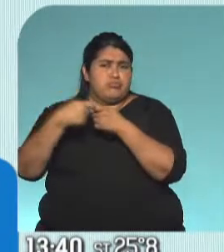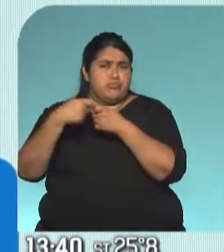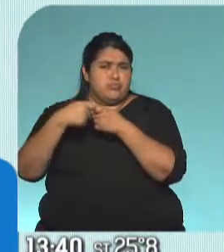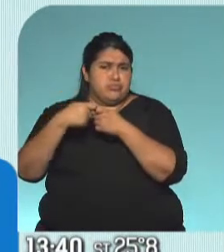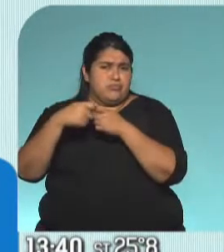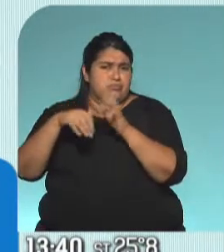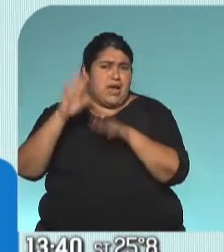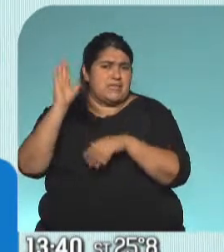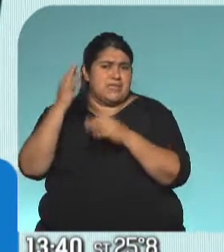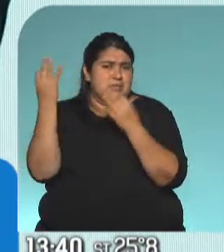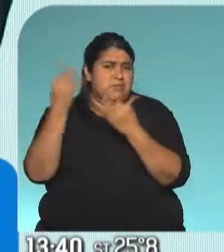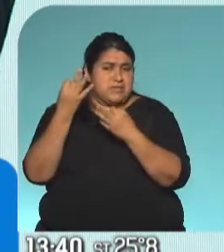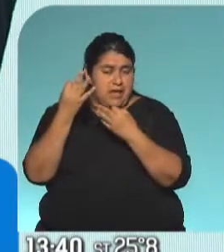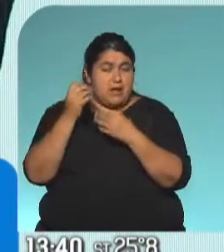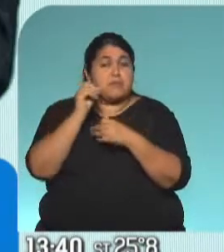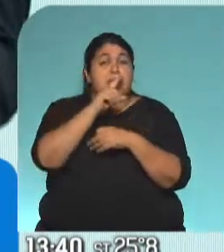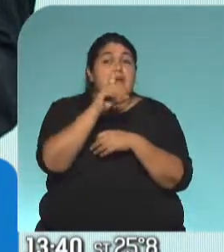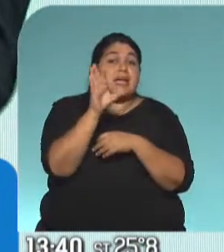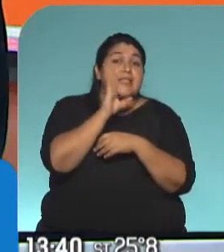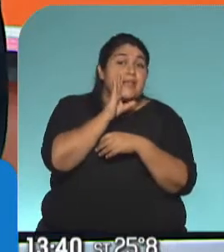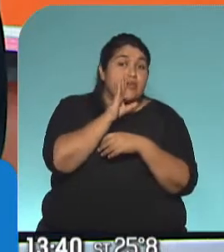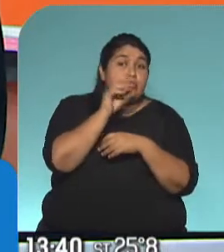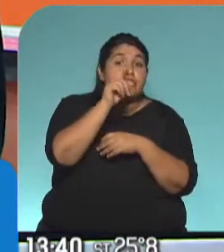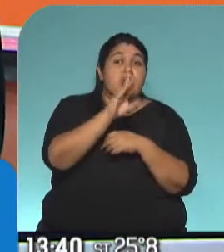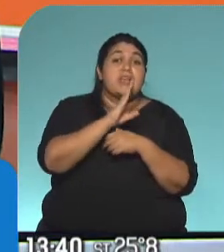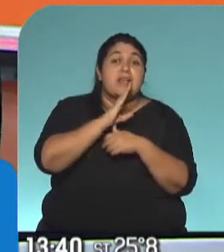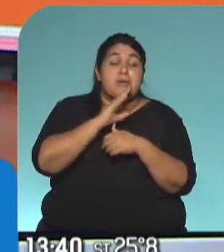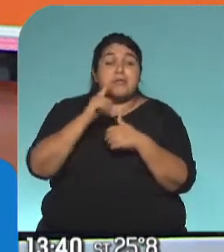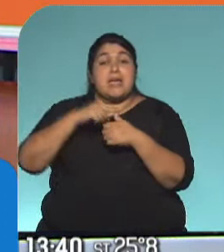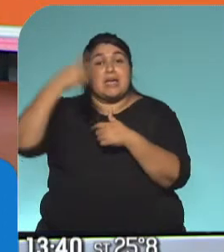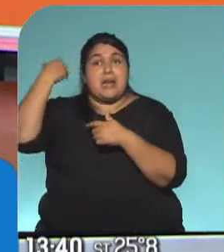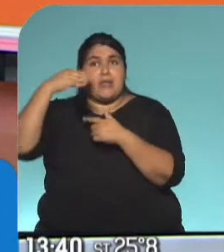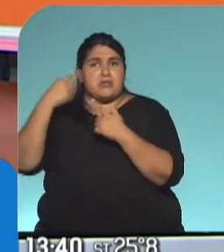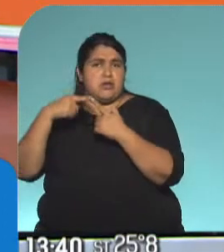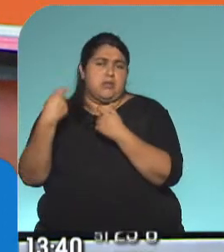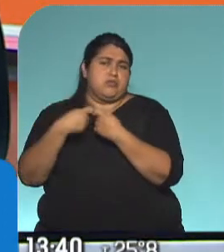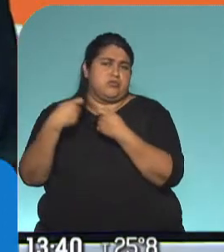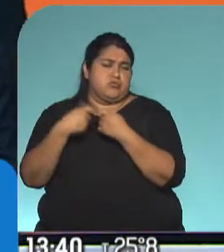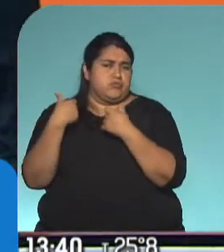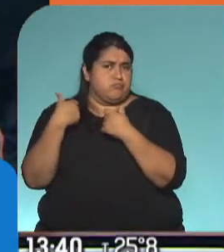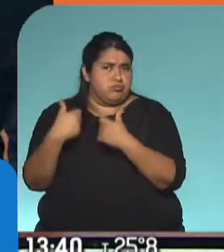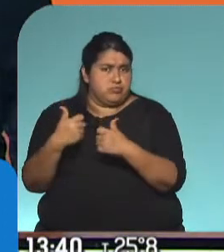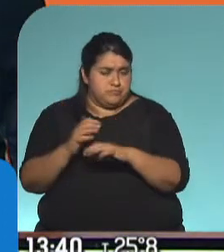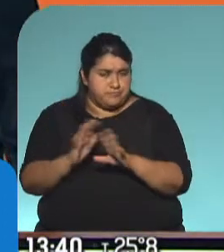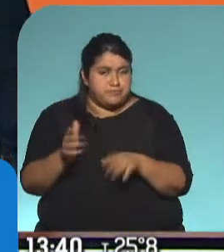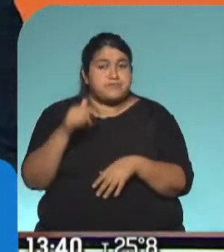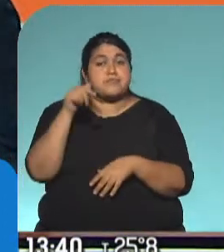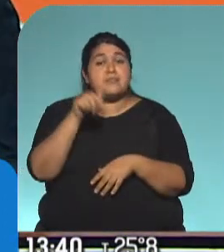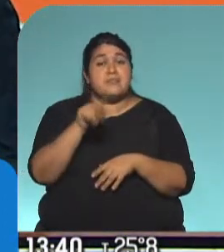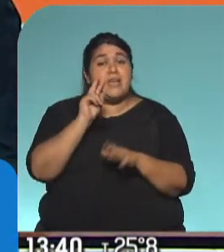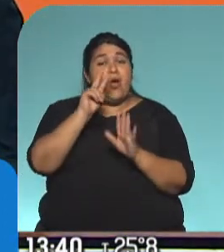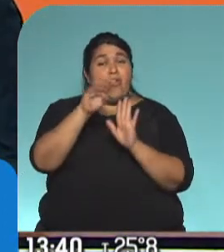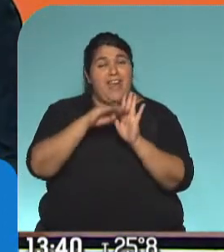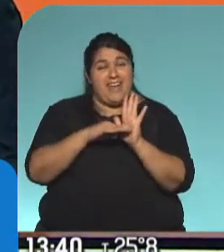Unidos. Hay dos aliados estratégicos de Estados Unidos en Medio Oriente, uno es Israel y otro es Arabia Saudita. Puede que la situación, como vamos a ver ahora a través de esta línea de